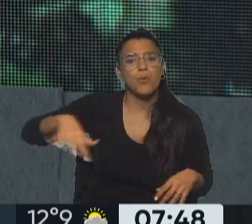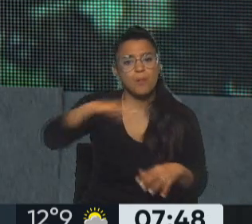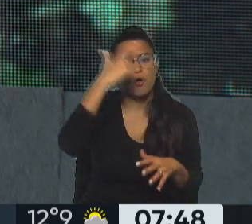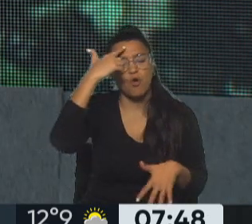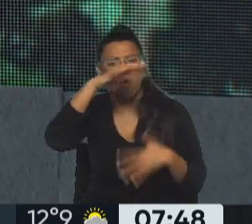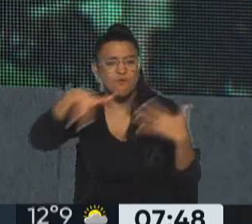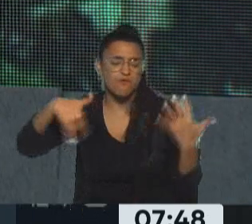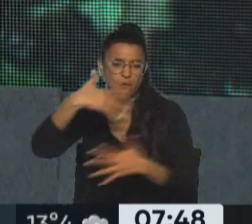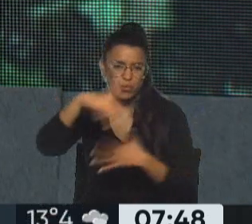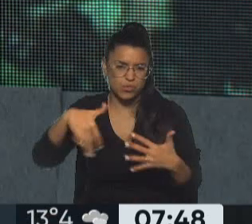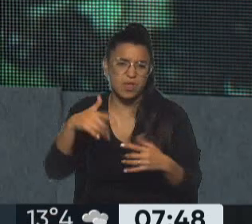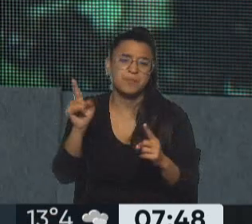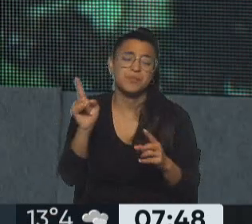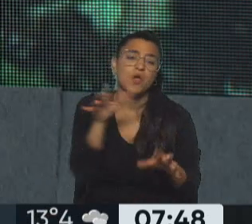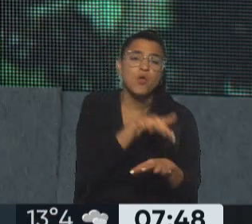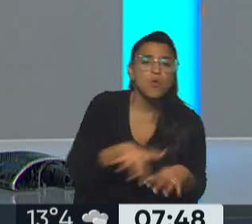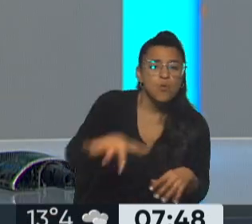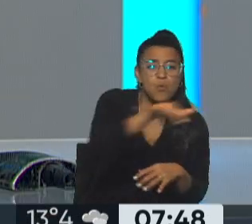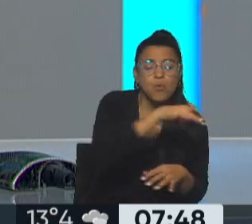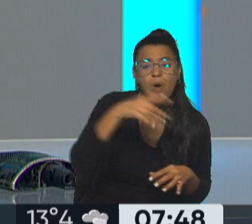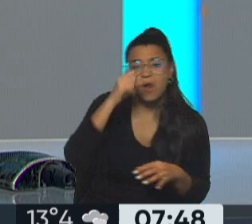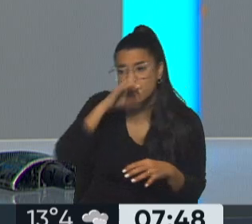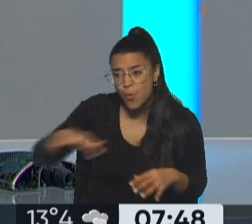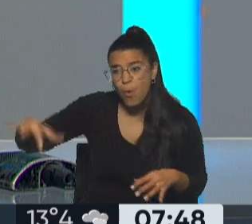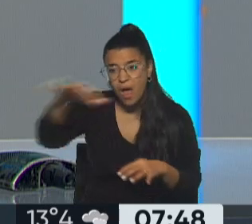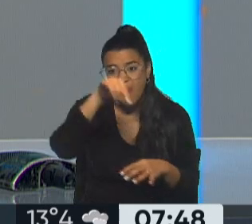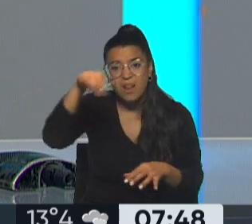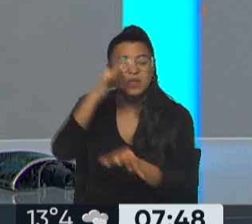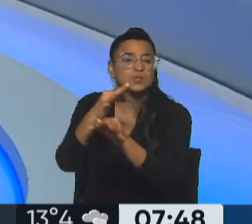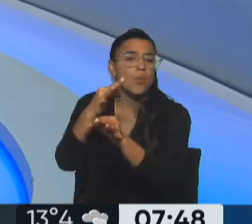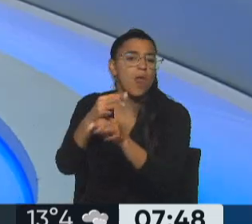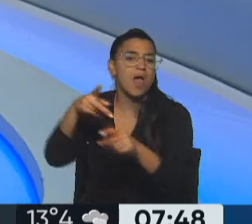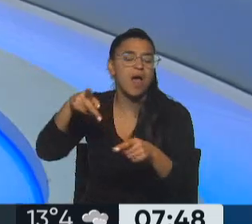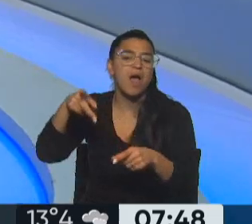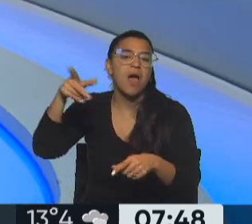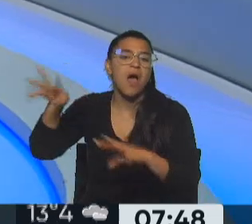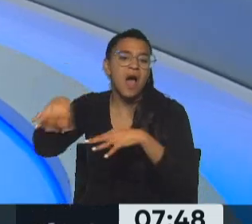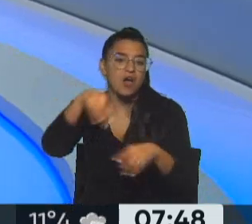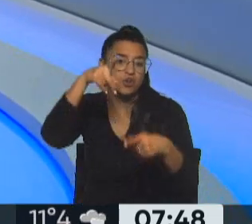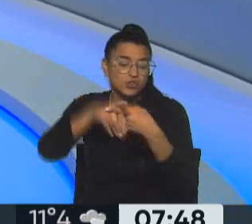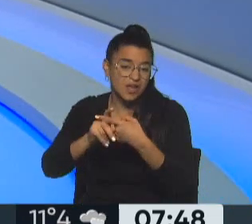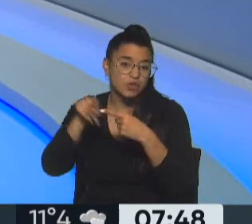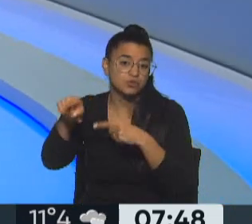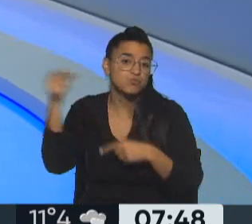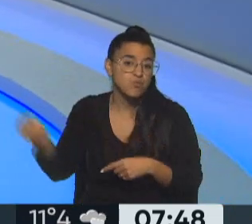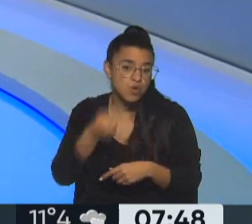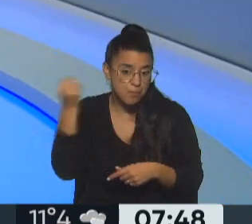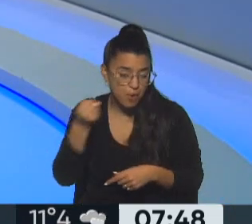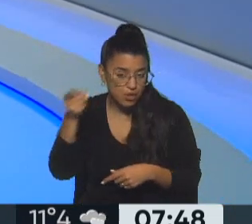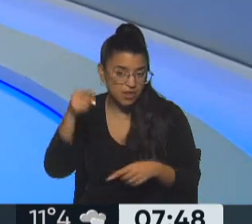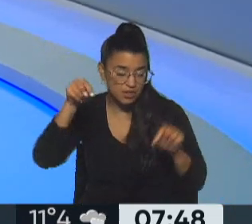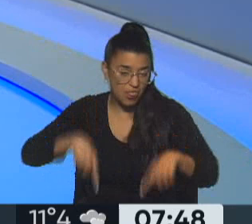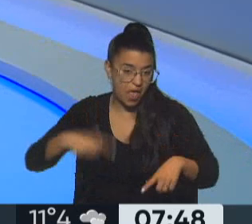confunde no esto de que en lugares en parajes Rurales las escuelas agrotécnicas desempeñan un rol fundamental en la Argentina